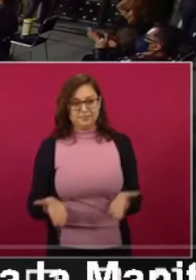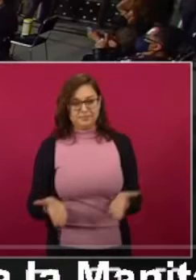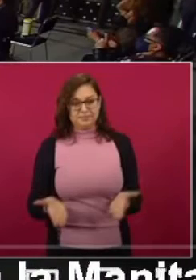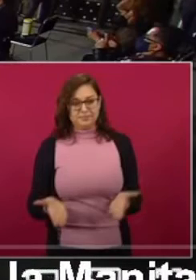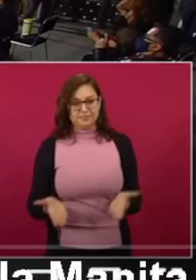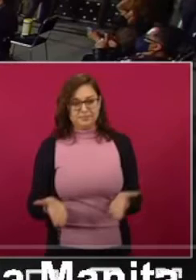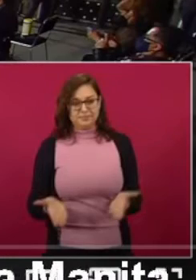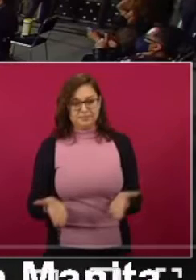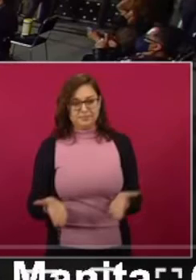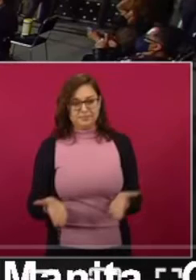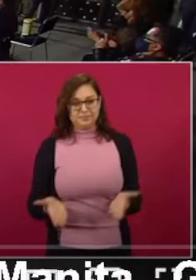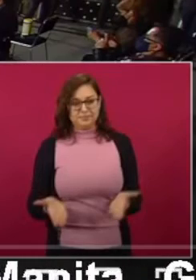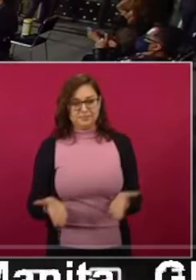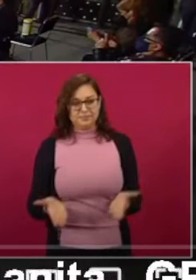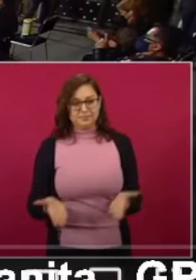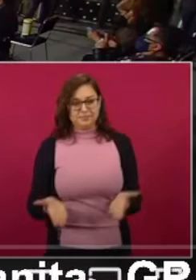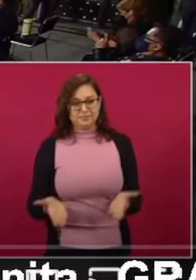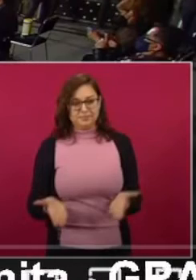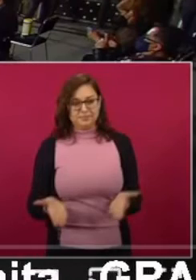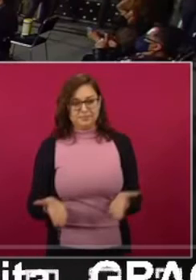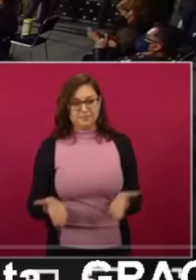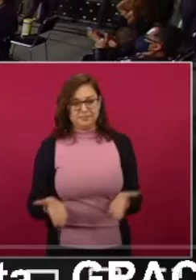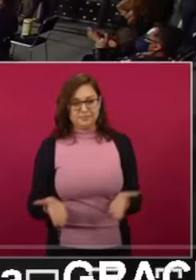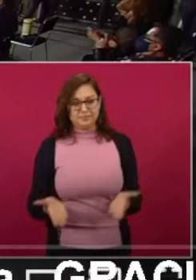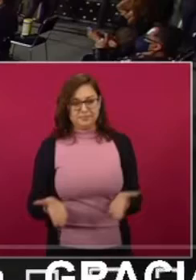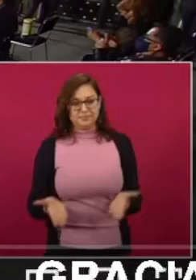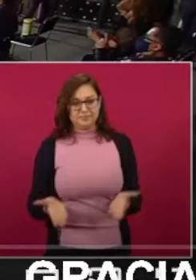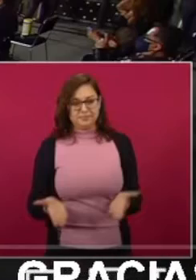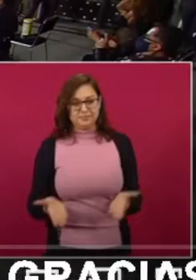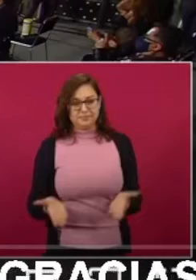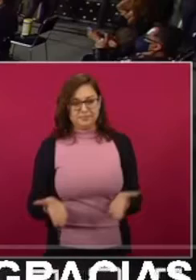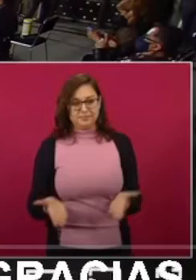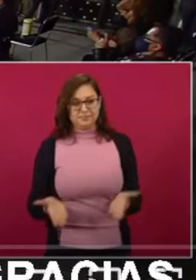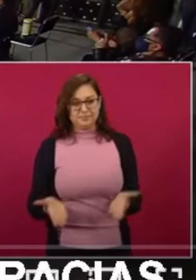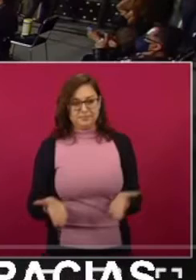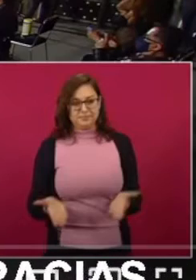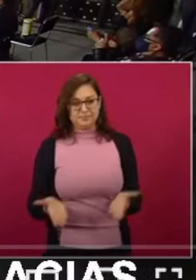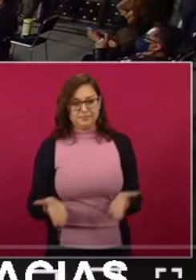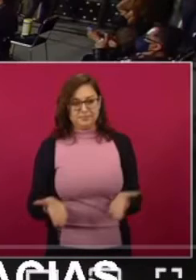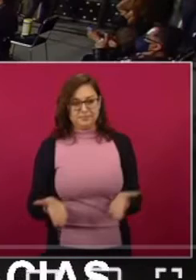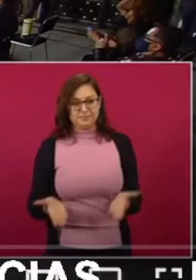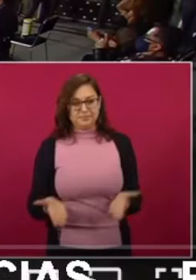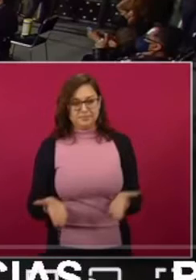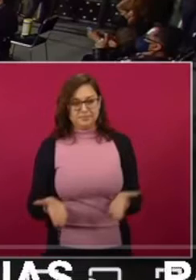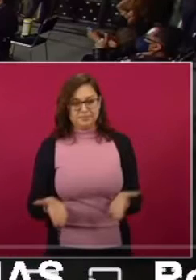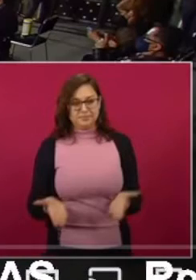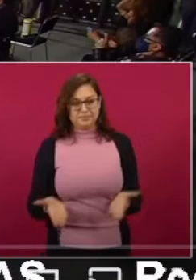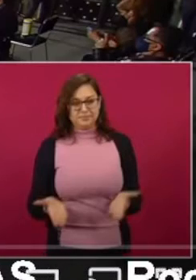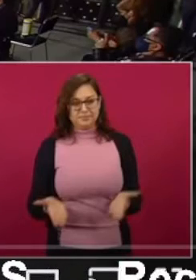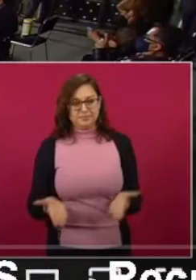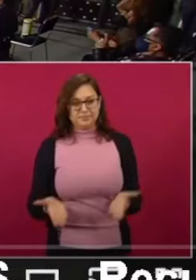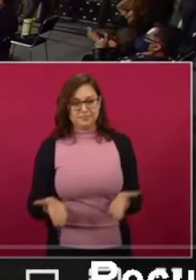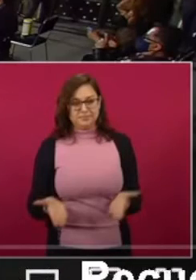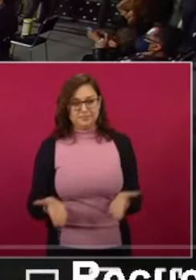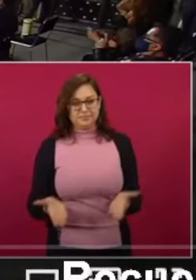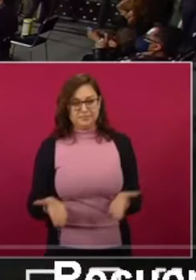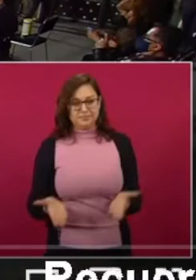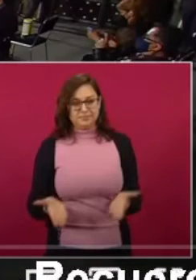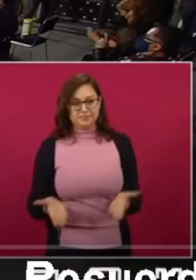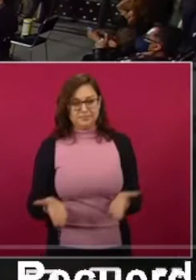presidente que no queremos pero bueno ahí la llevamos faltan tres años amigos